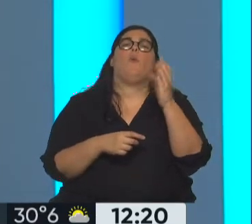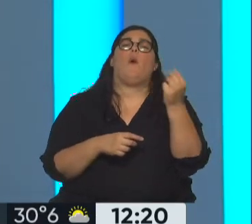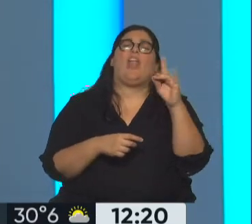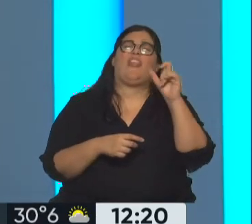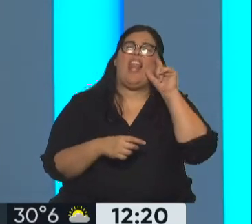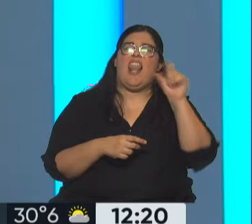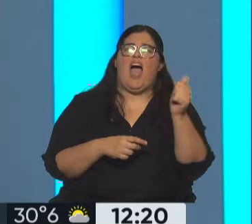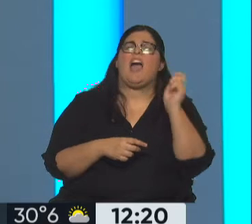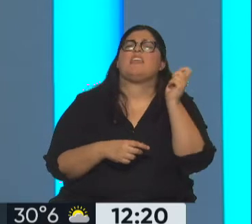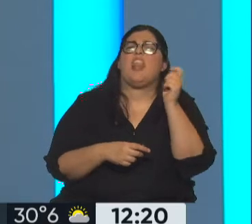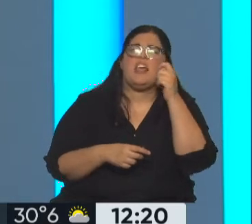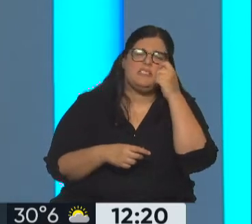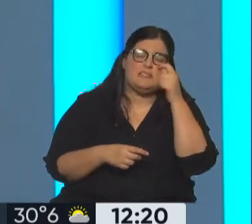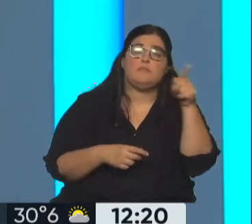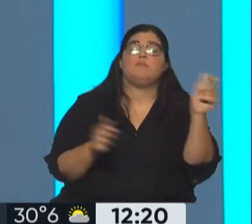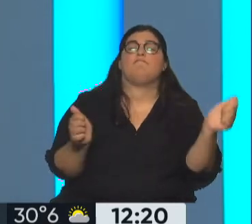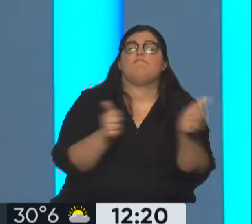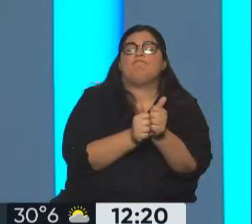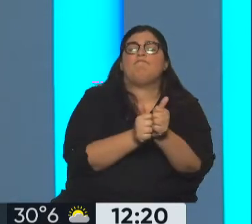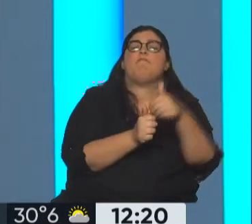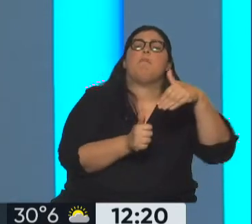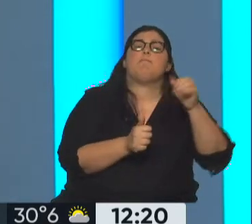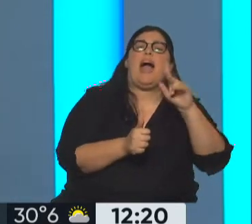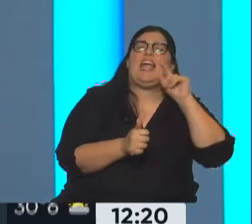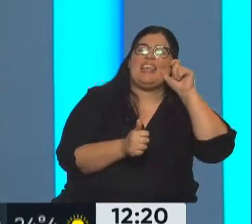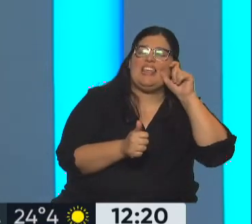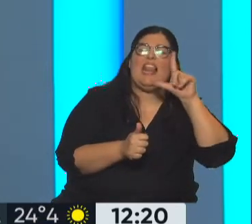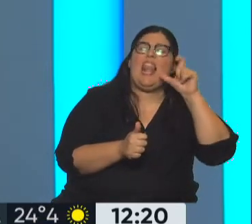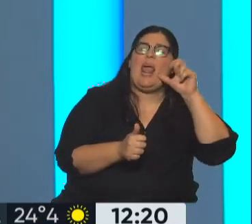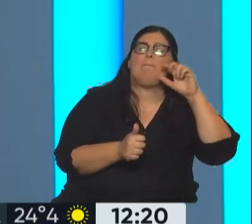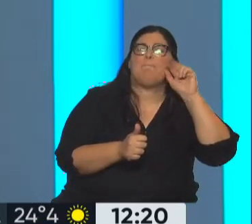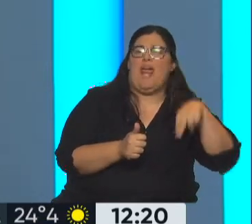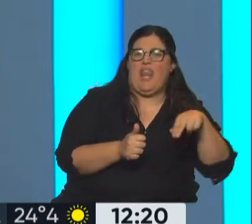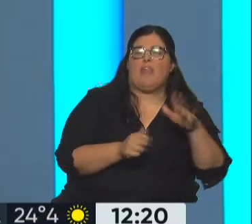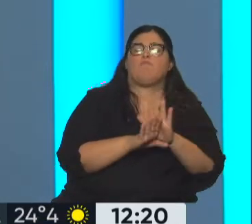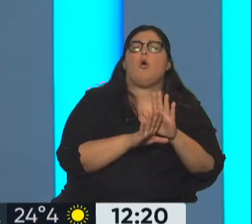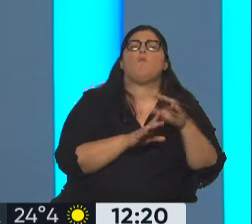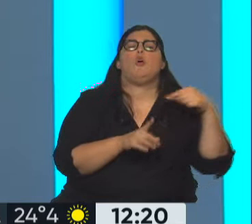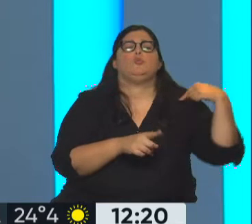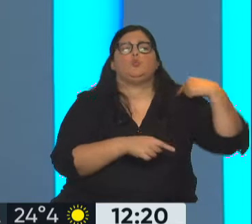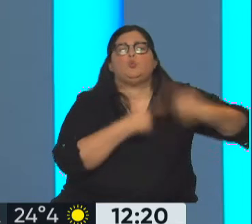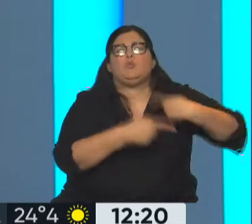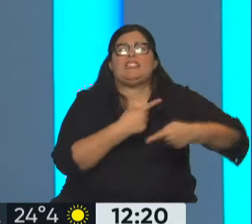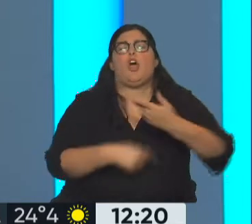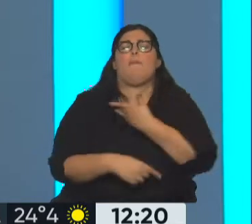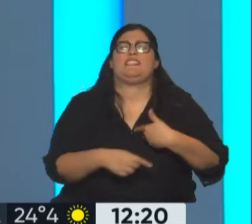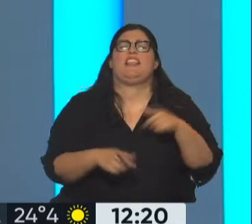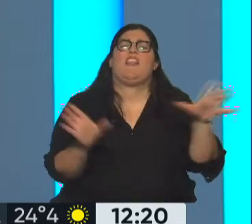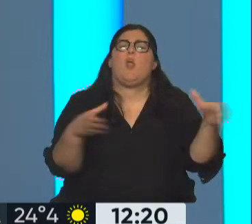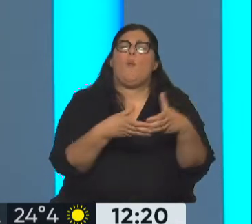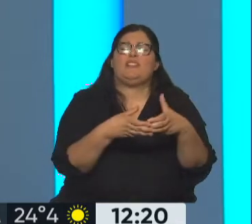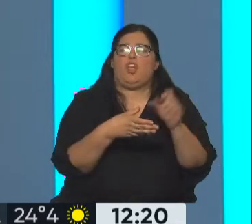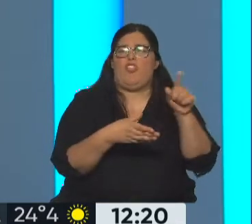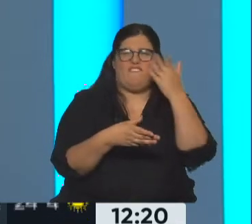Bardella es el delfín de Marine Le Pen que acaba de ser electo como su sucesor presidente del Agrupamiento Nacional